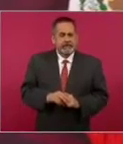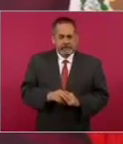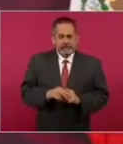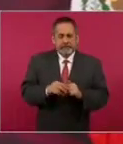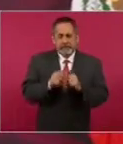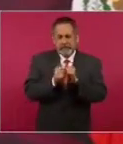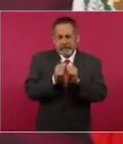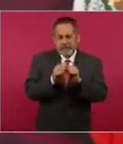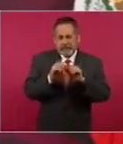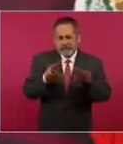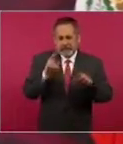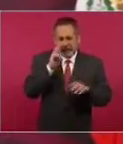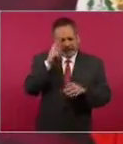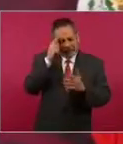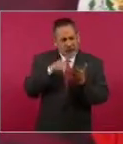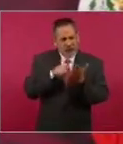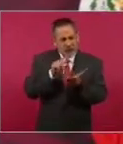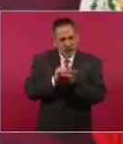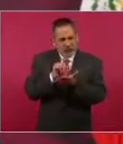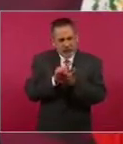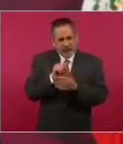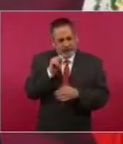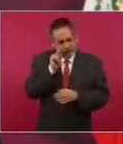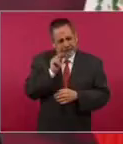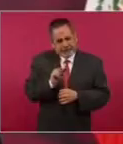mensaje, creo que en Twitter,